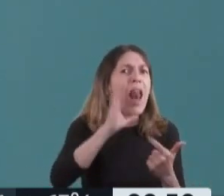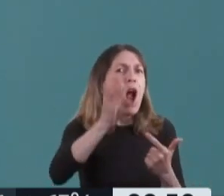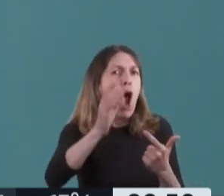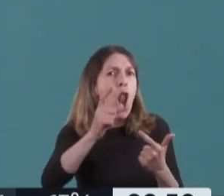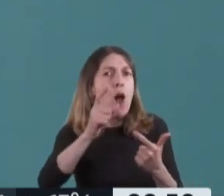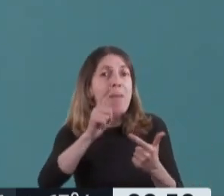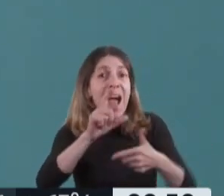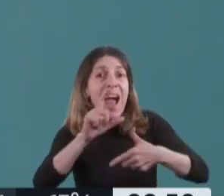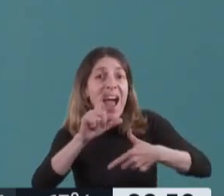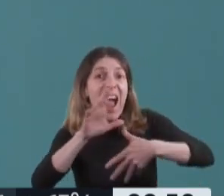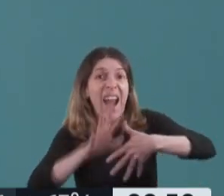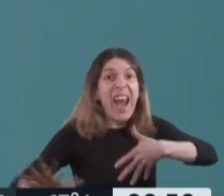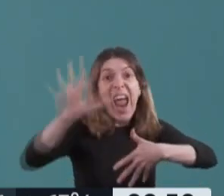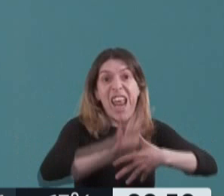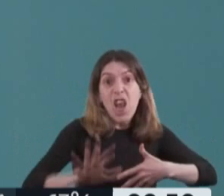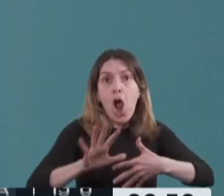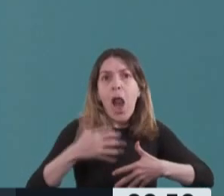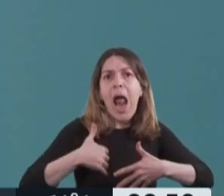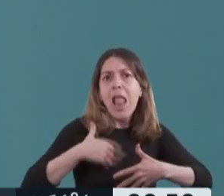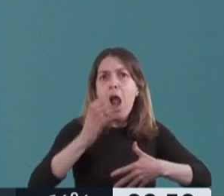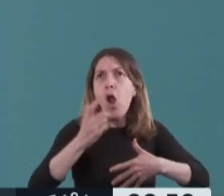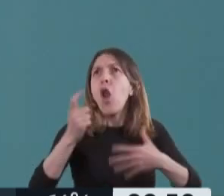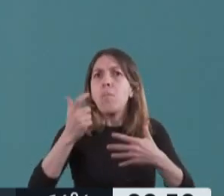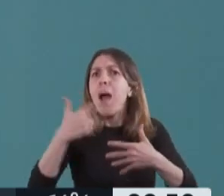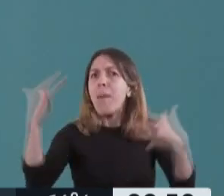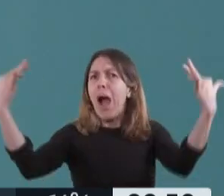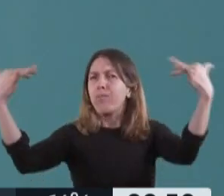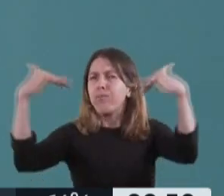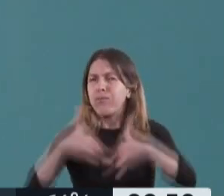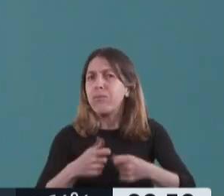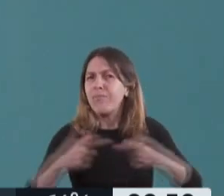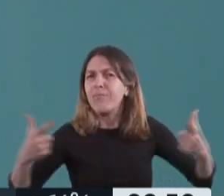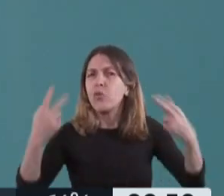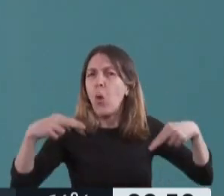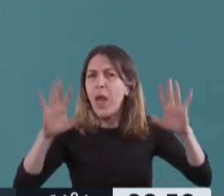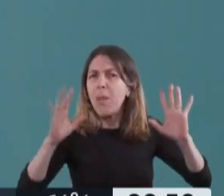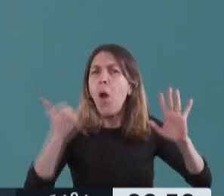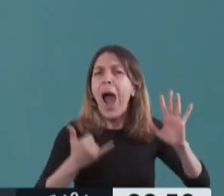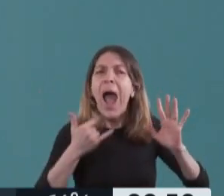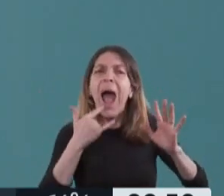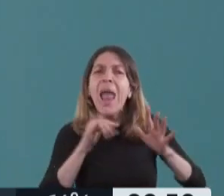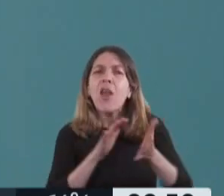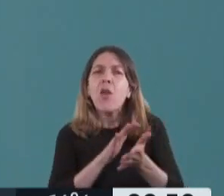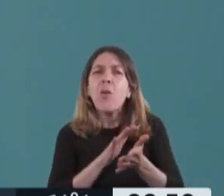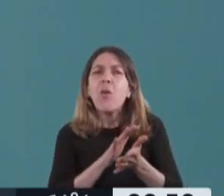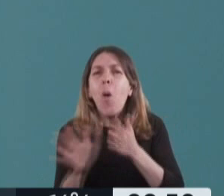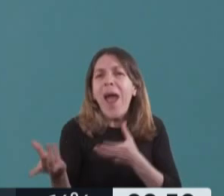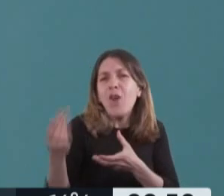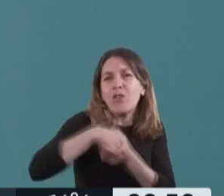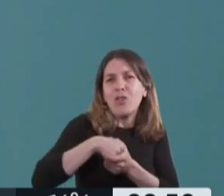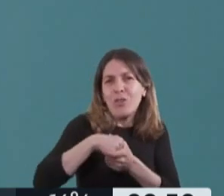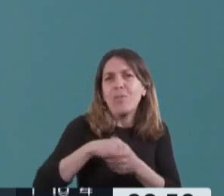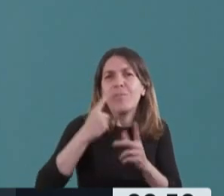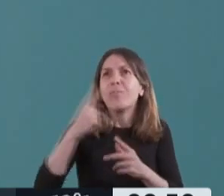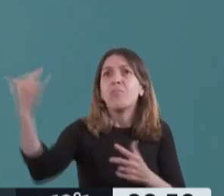región que encabezan la recuperación de turismo receptivo con algunas nuevas líneas aéreas que están que están retornando sus